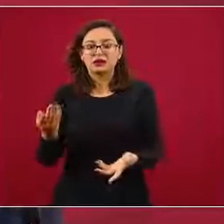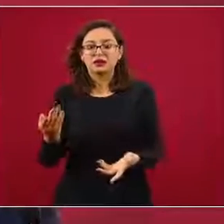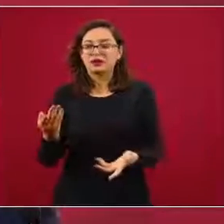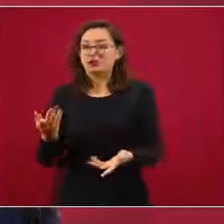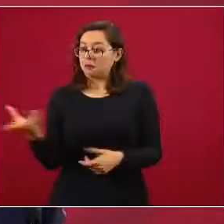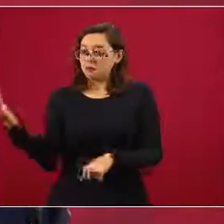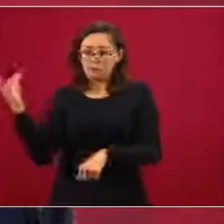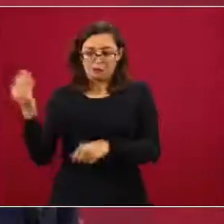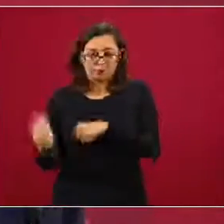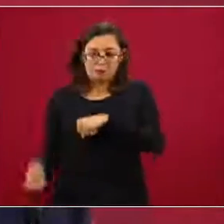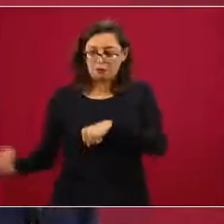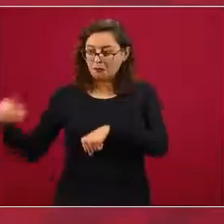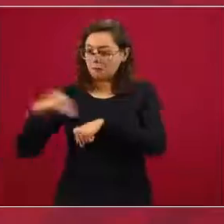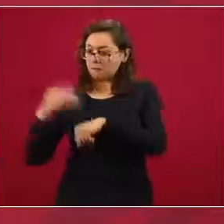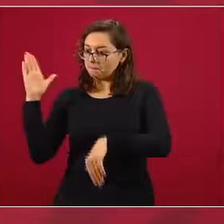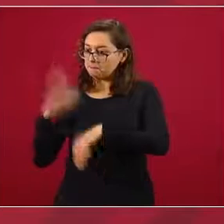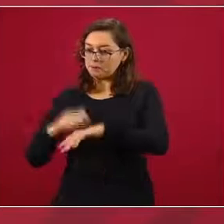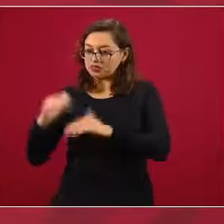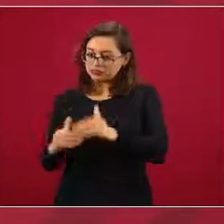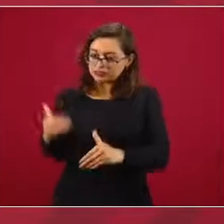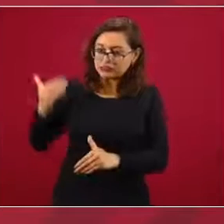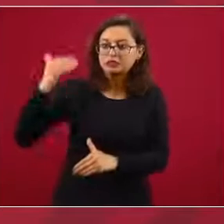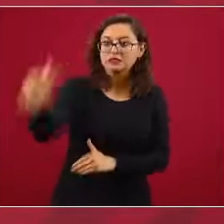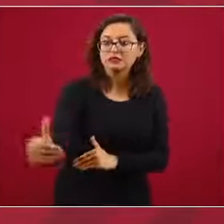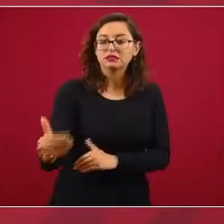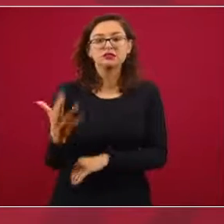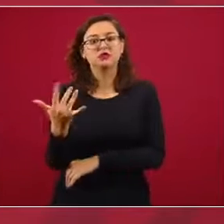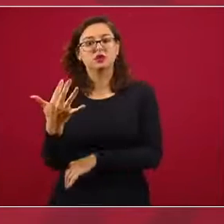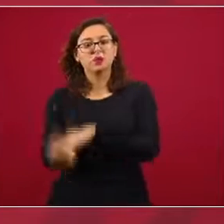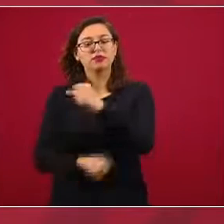le aumentan… para 50 más.